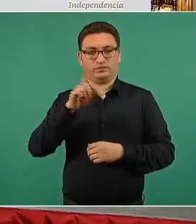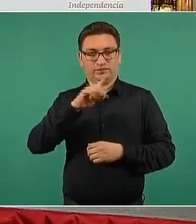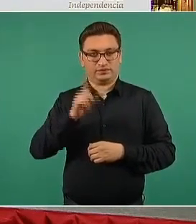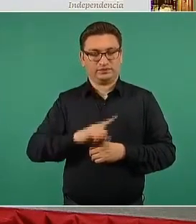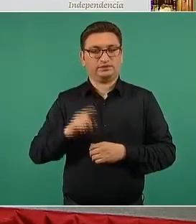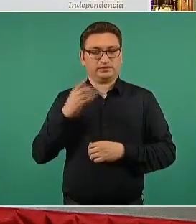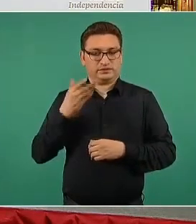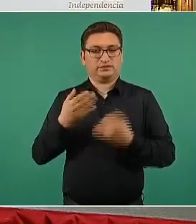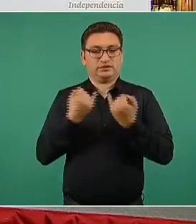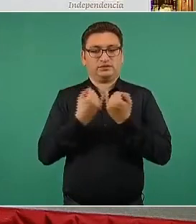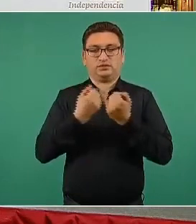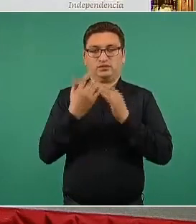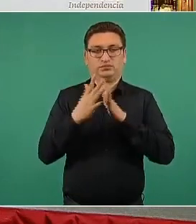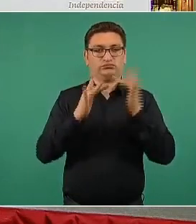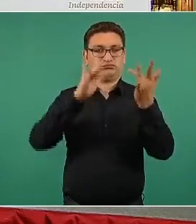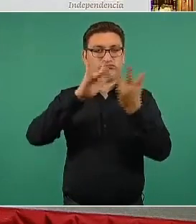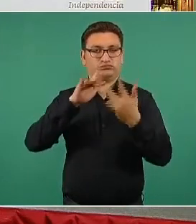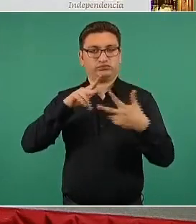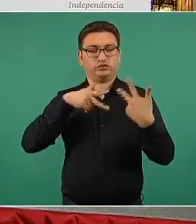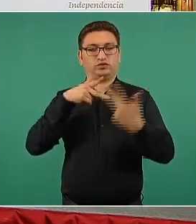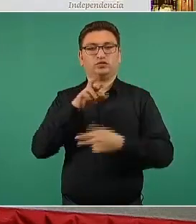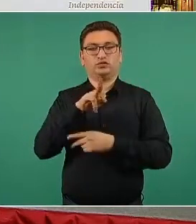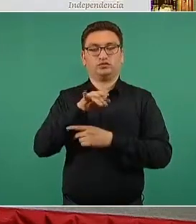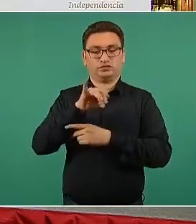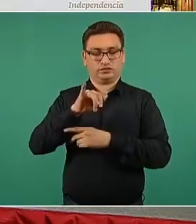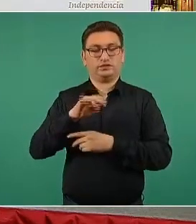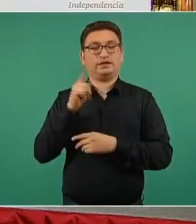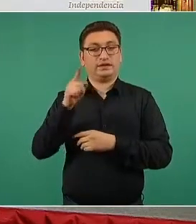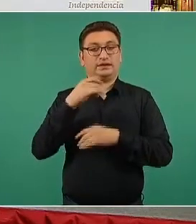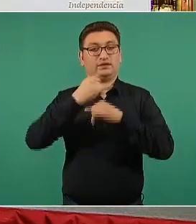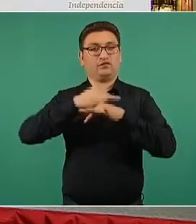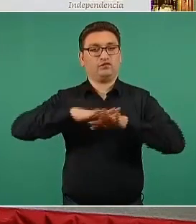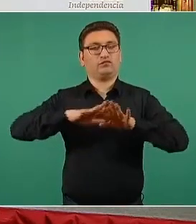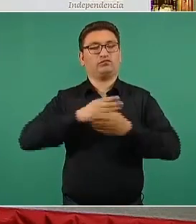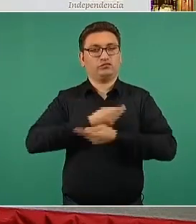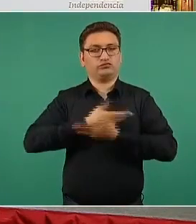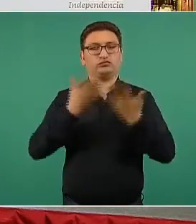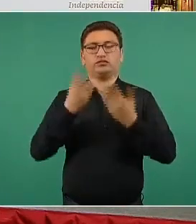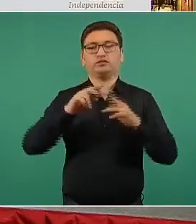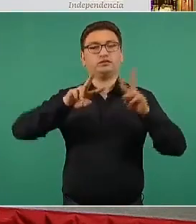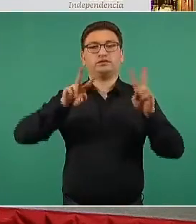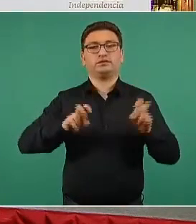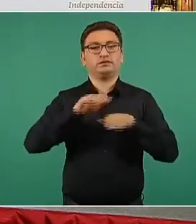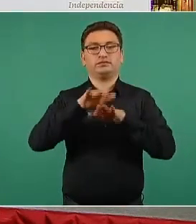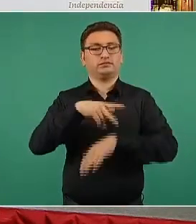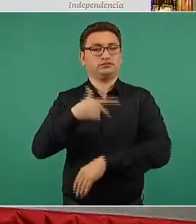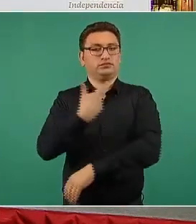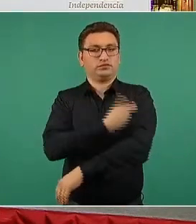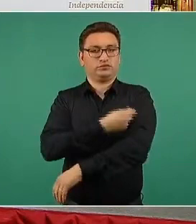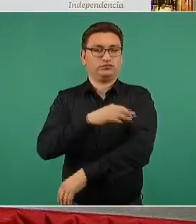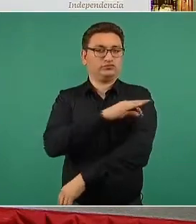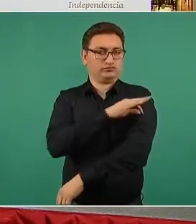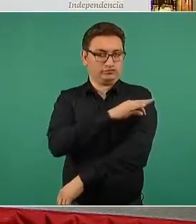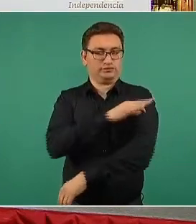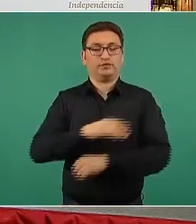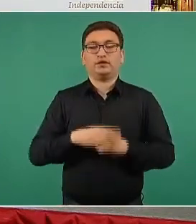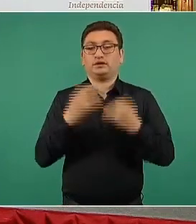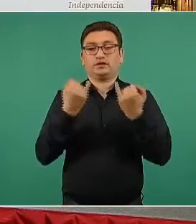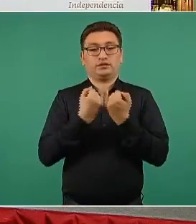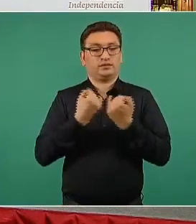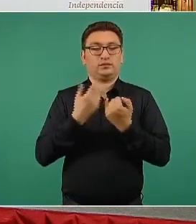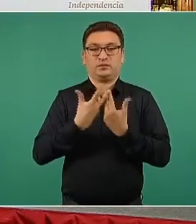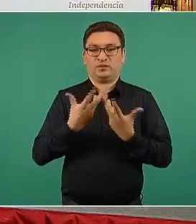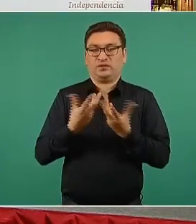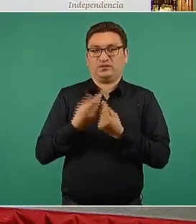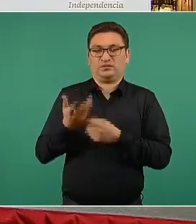de manera virtual. Va a estar el doctor Ruy brindándonos información de vacunación. Y también, por supuesto, está